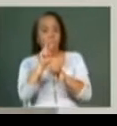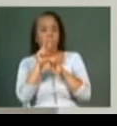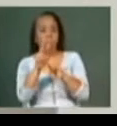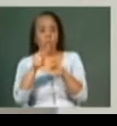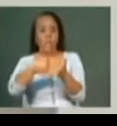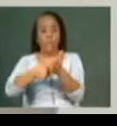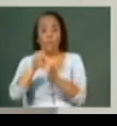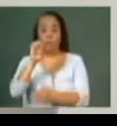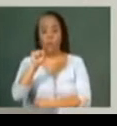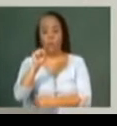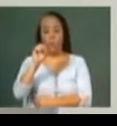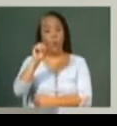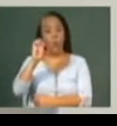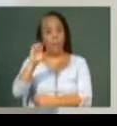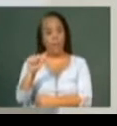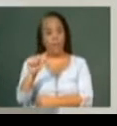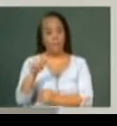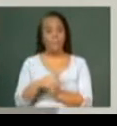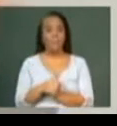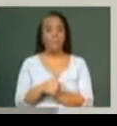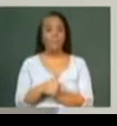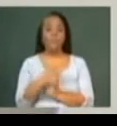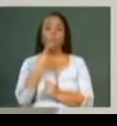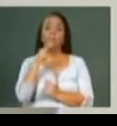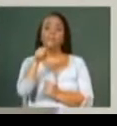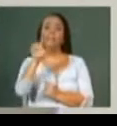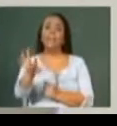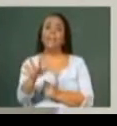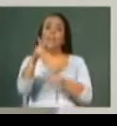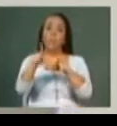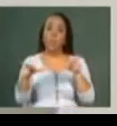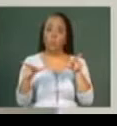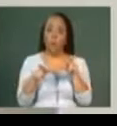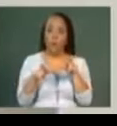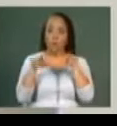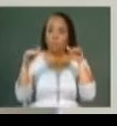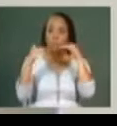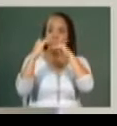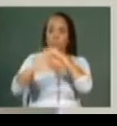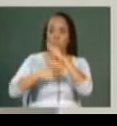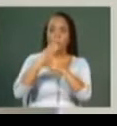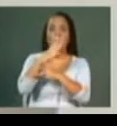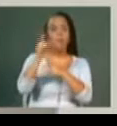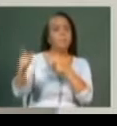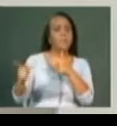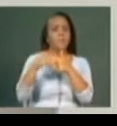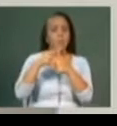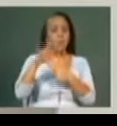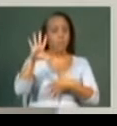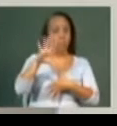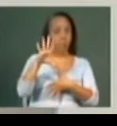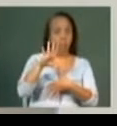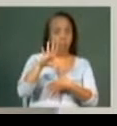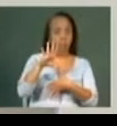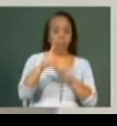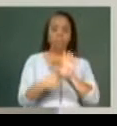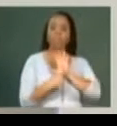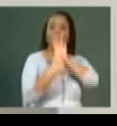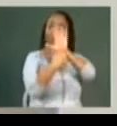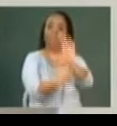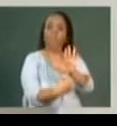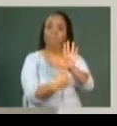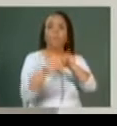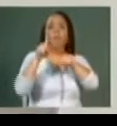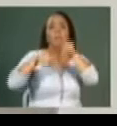de la OEA. Lo dice ese quinto lugar a nivel mundial y primero en el continente que nos reconoce el índice